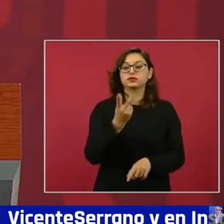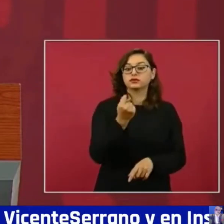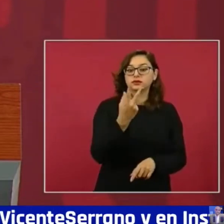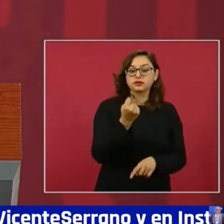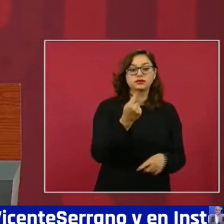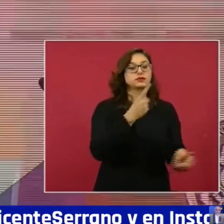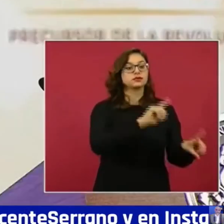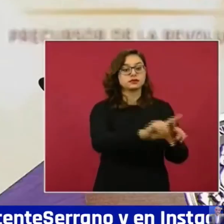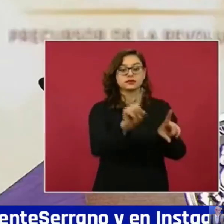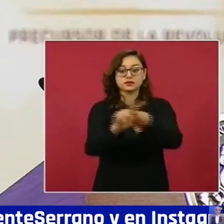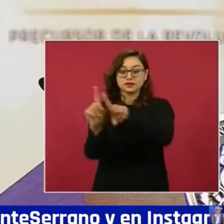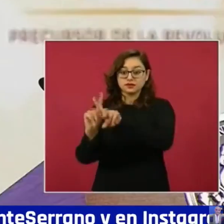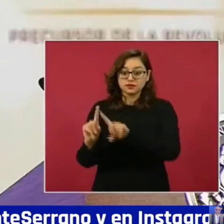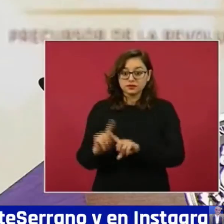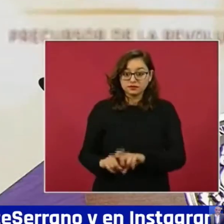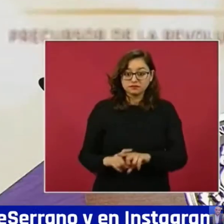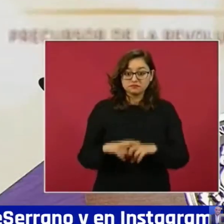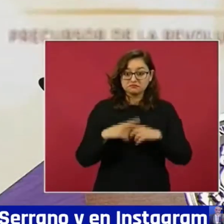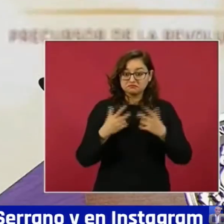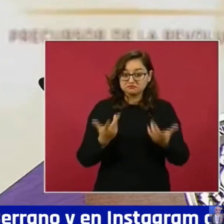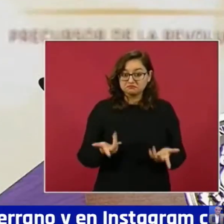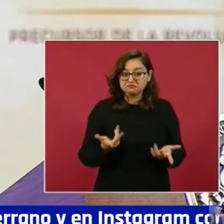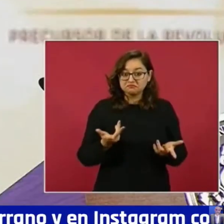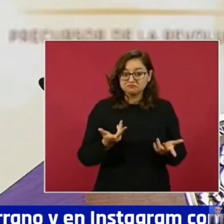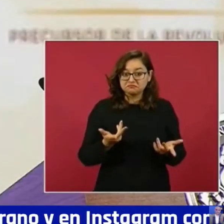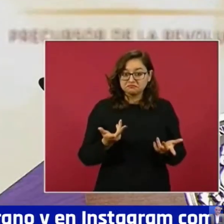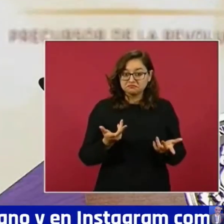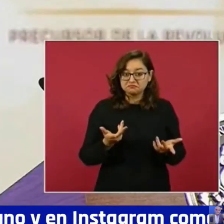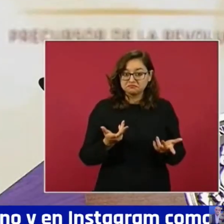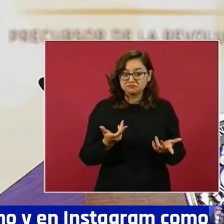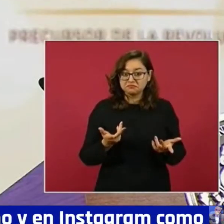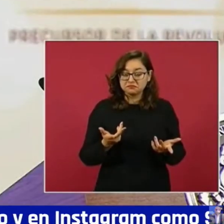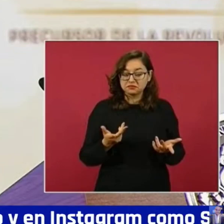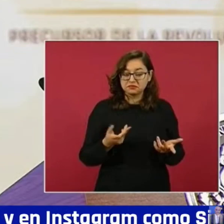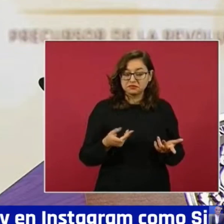televisoras, se cuestionó